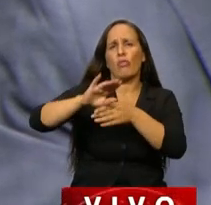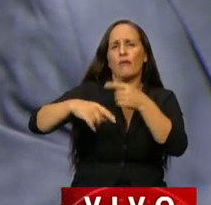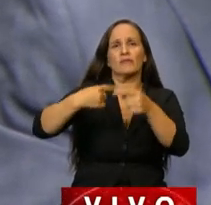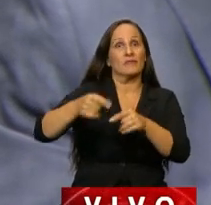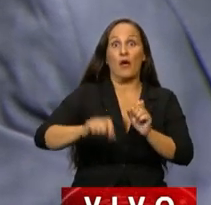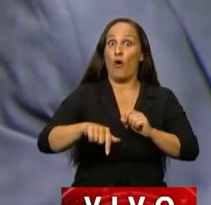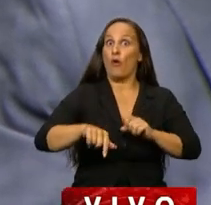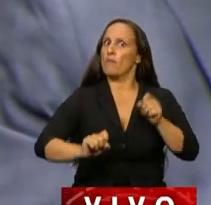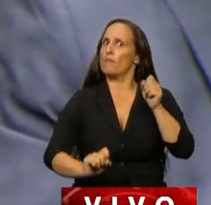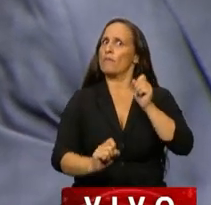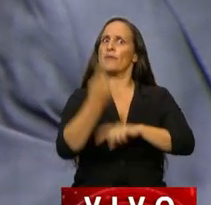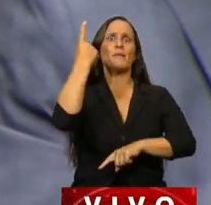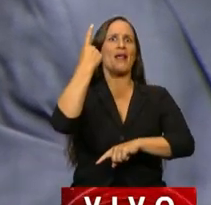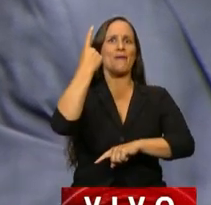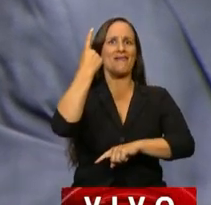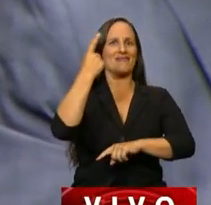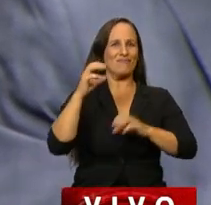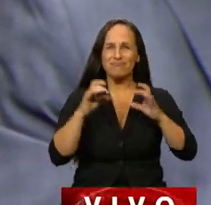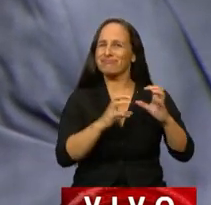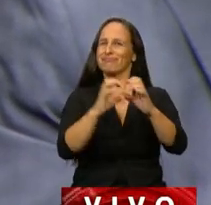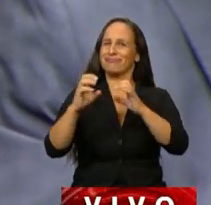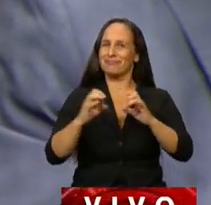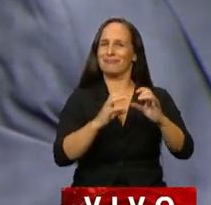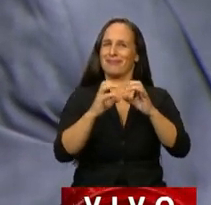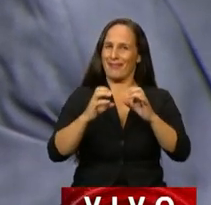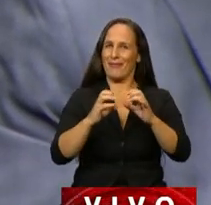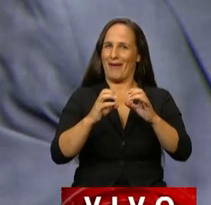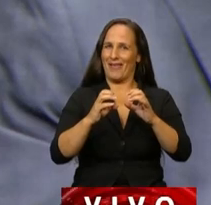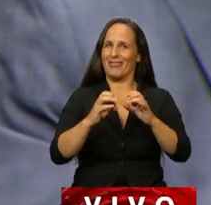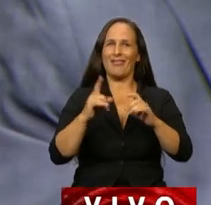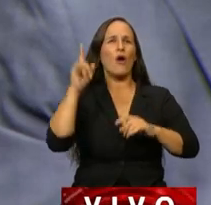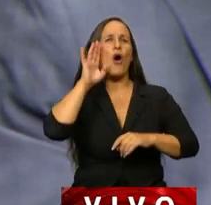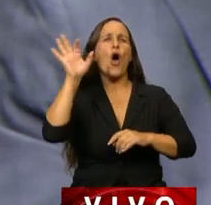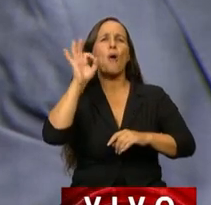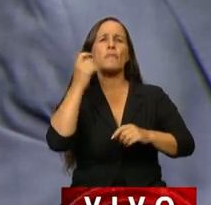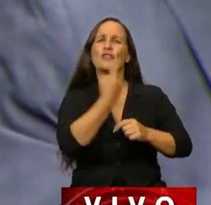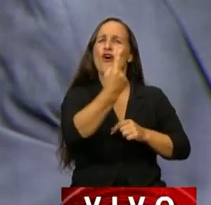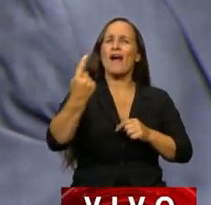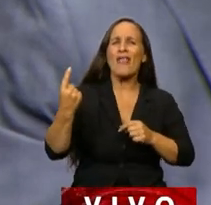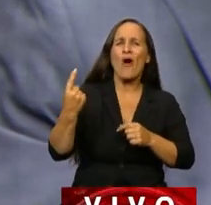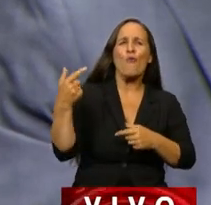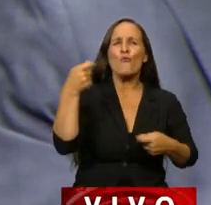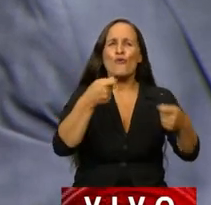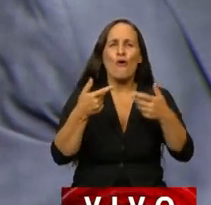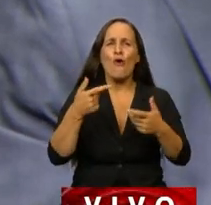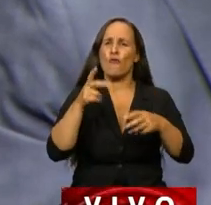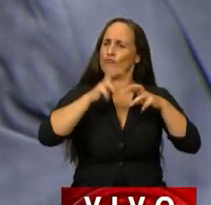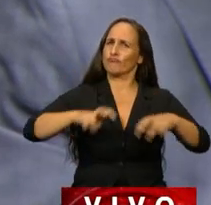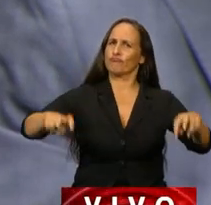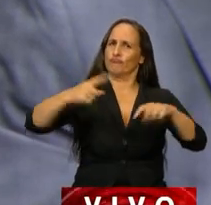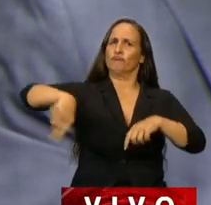por primera vez discutiendo, dando nuestras opiniones y sentados